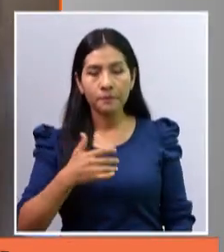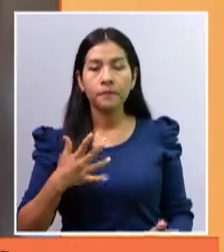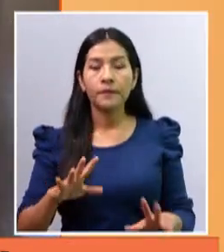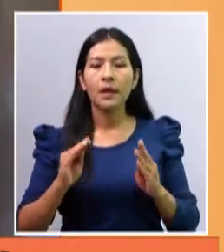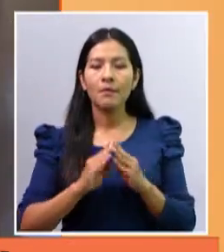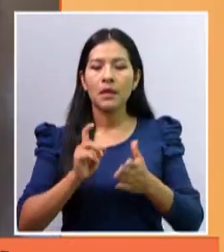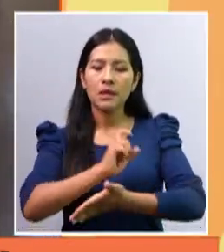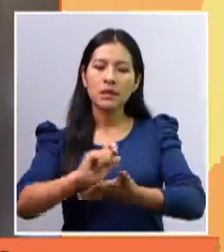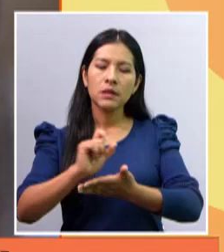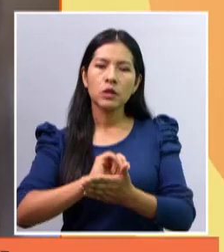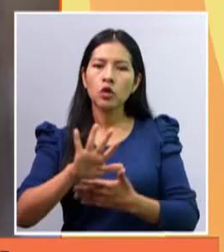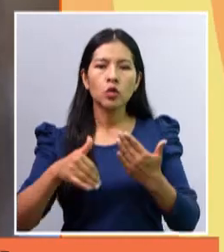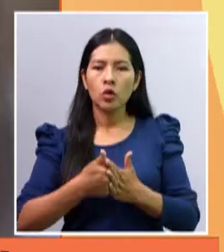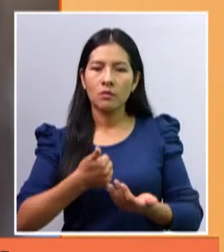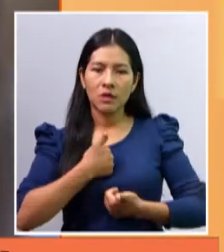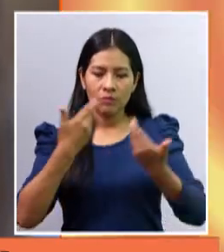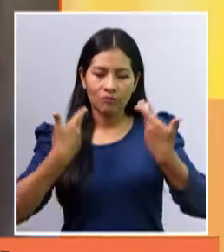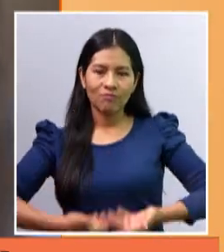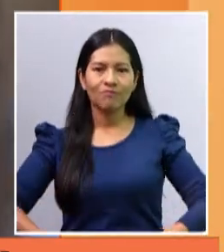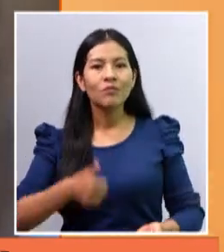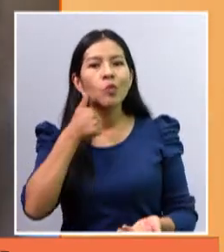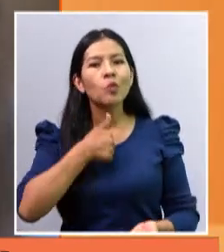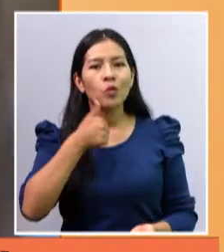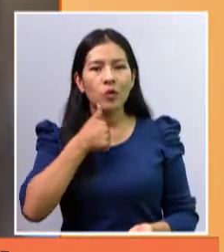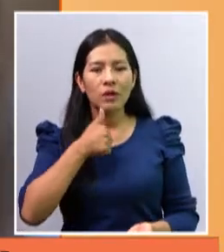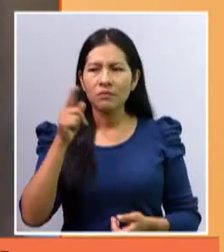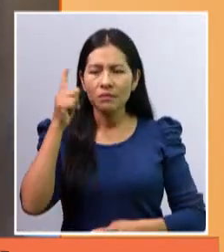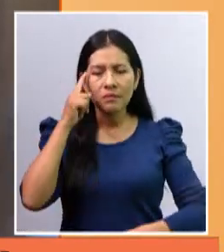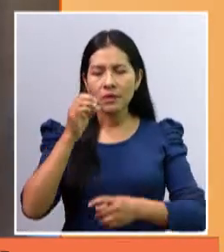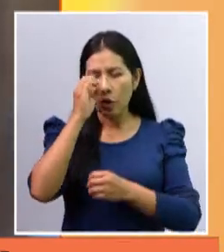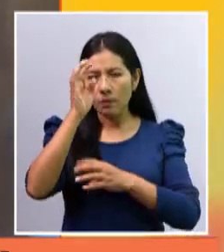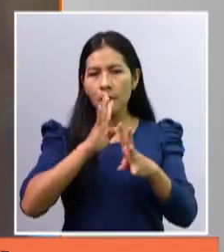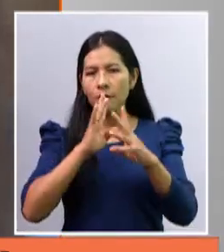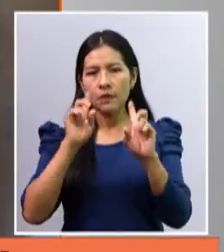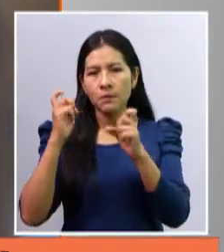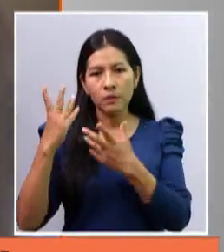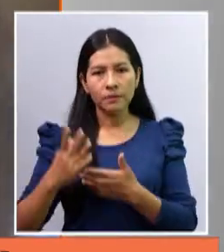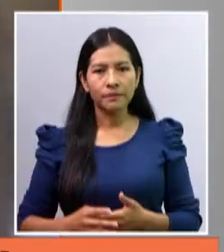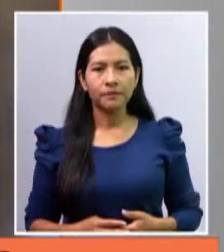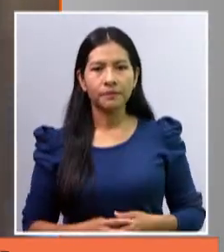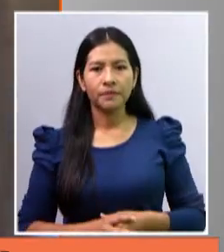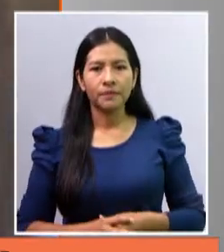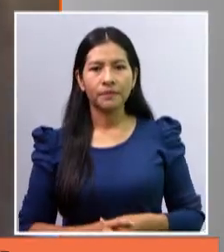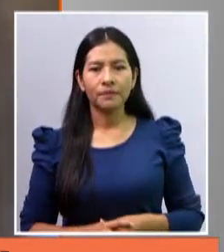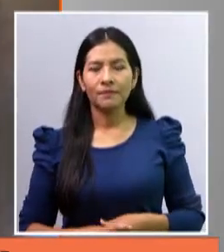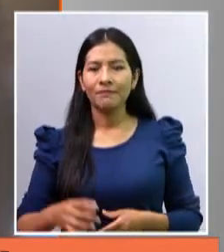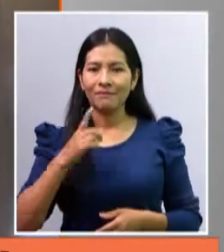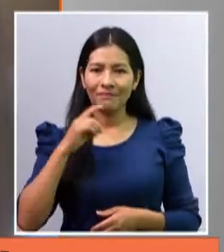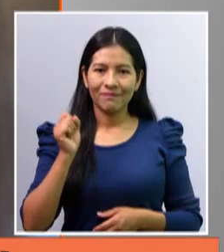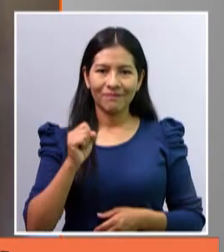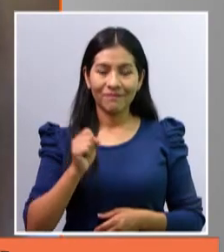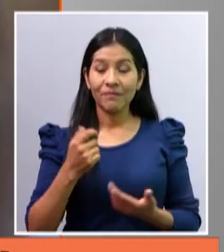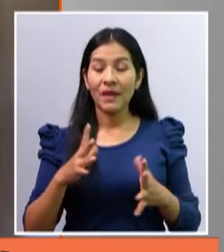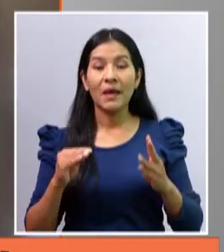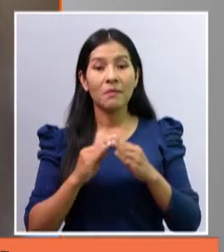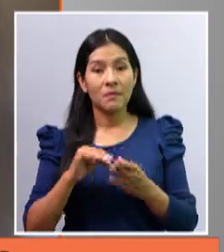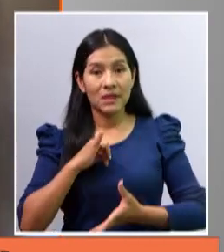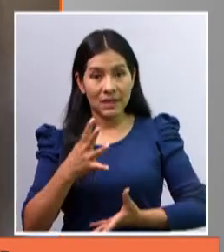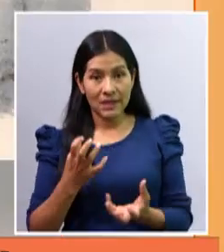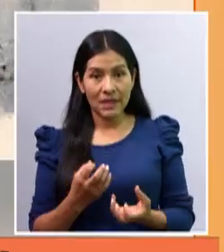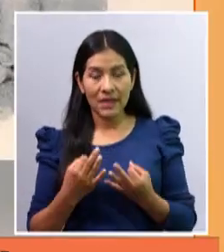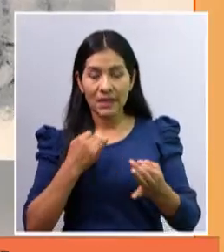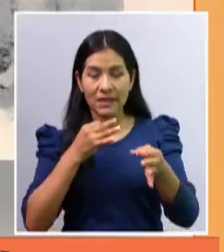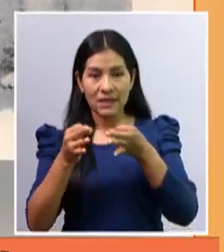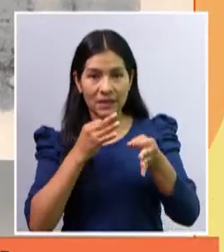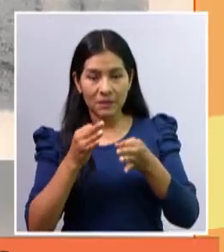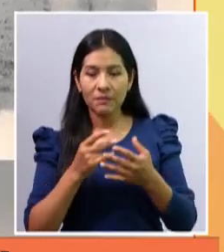de la escritura de la mujer con esta visión que nos puedes comentar al respecto Bueno sí comentarte un poco que la